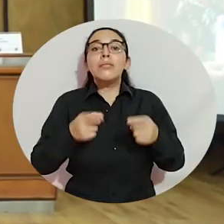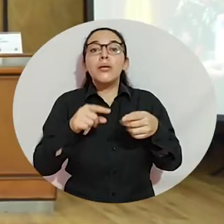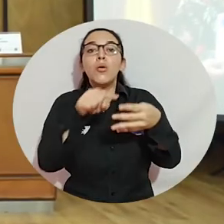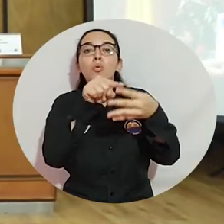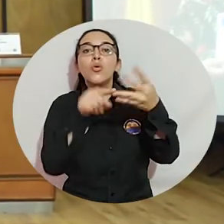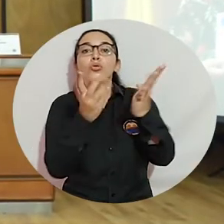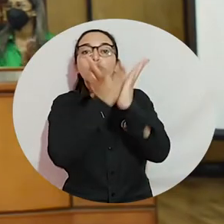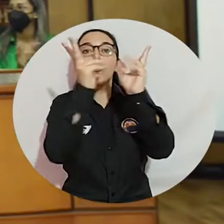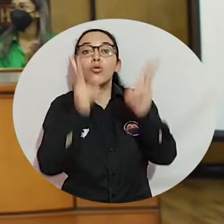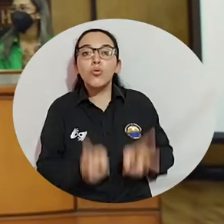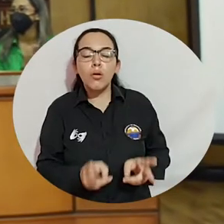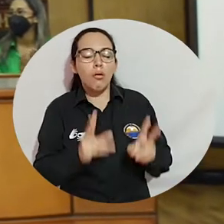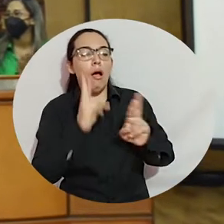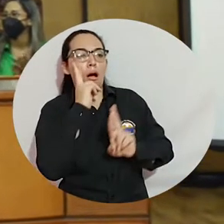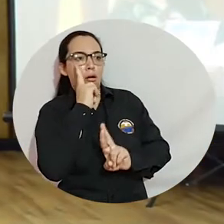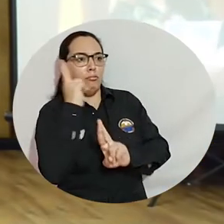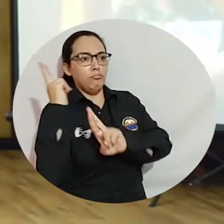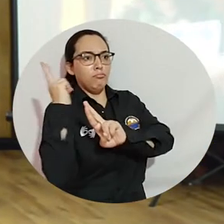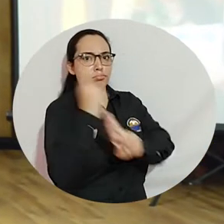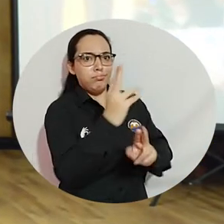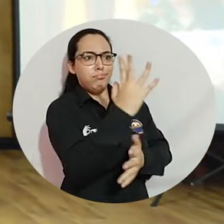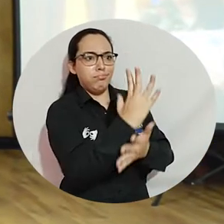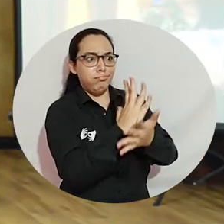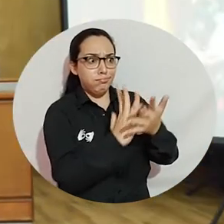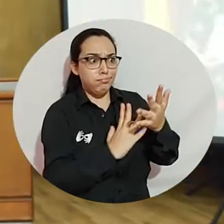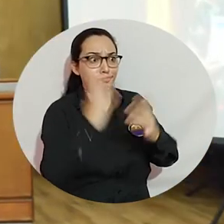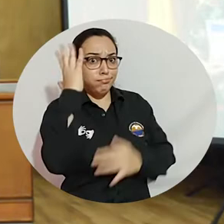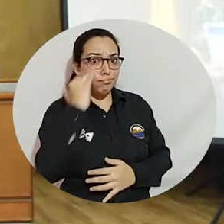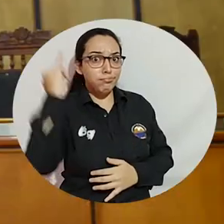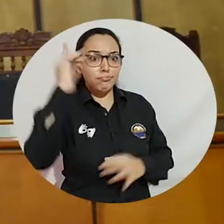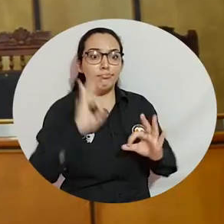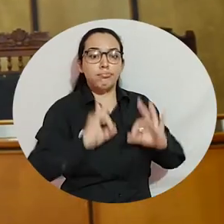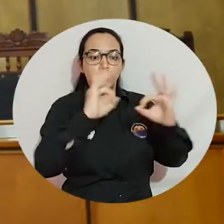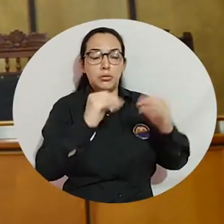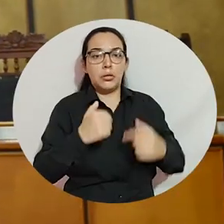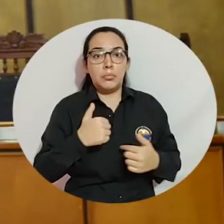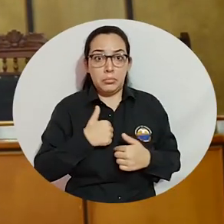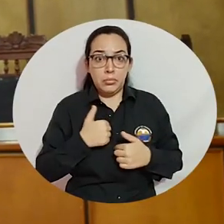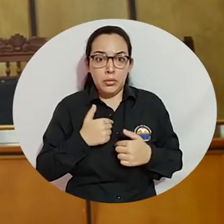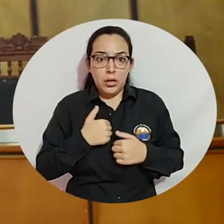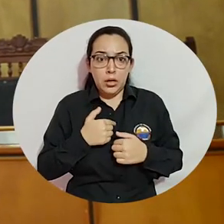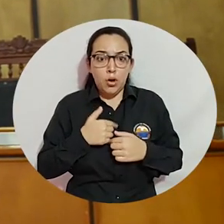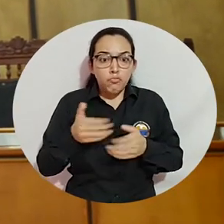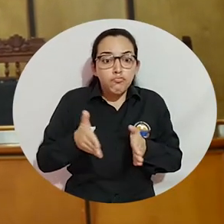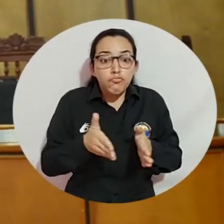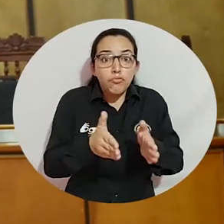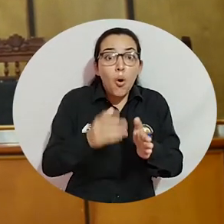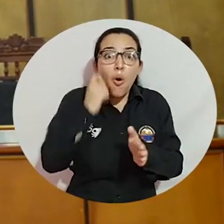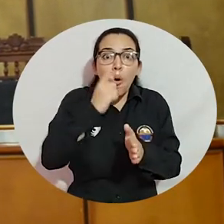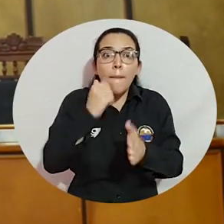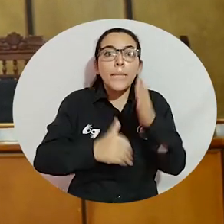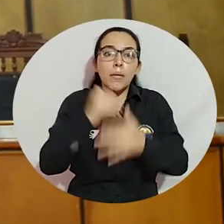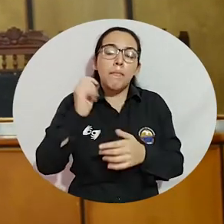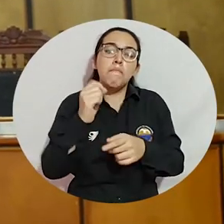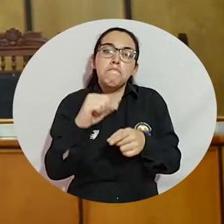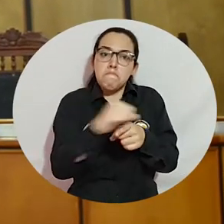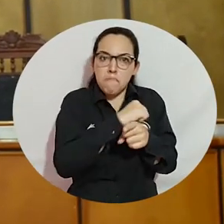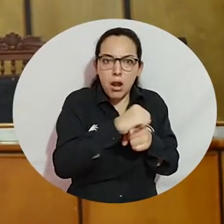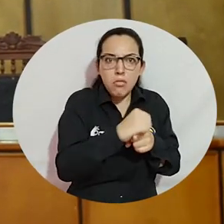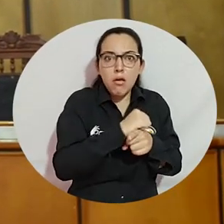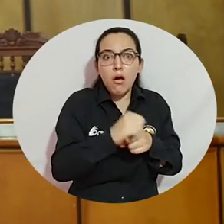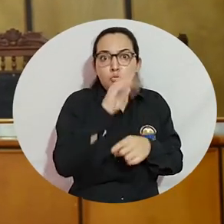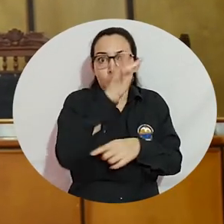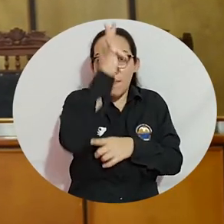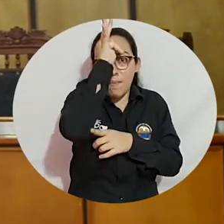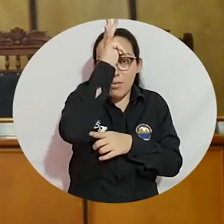reconocimientos a cuatro estudiantes que se destacaron por su rendimiento académico es cierto que mi camino como todos apenas comienza necesito realizar una